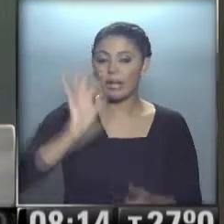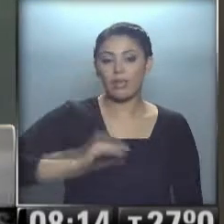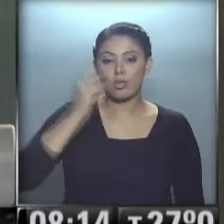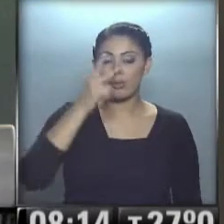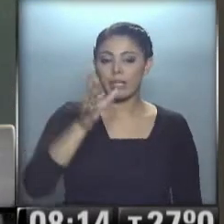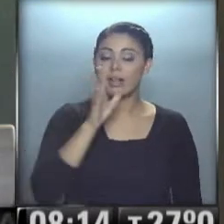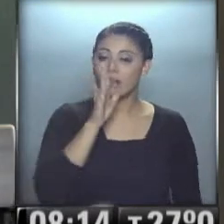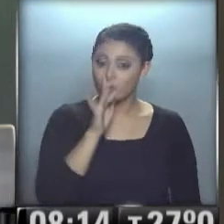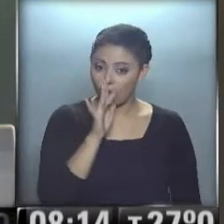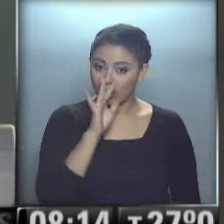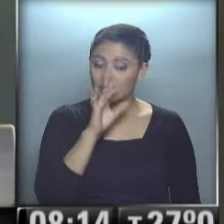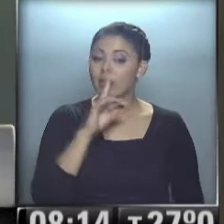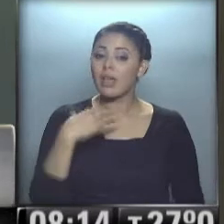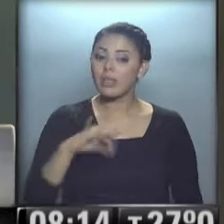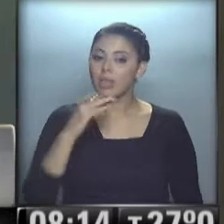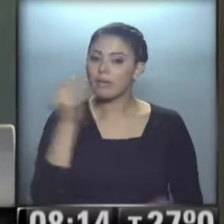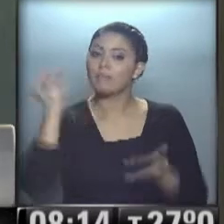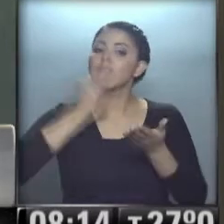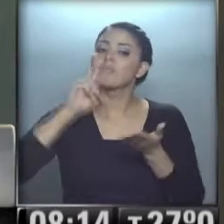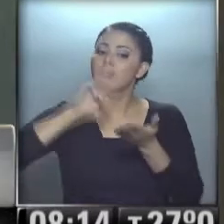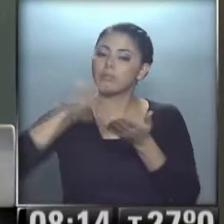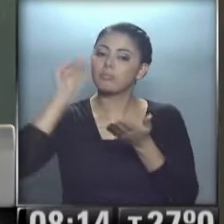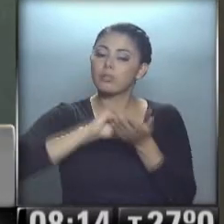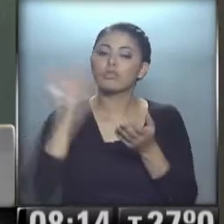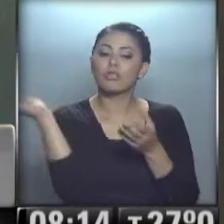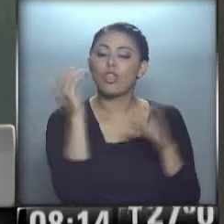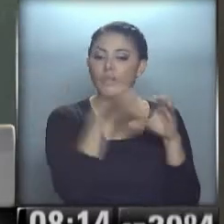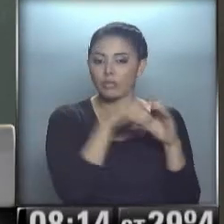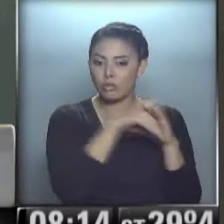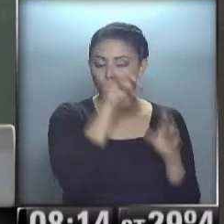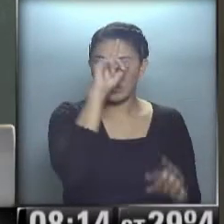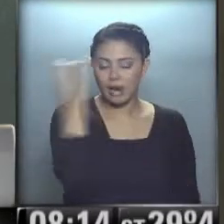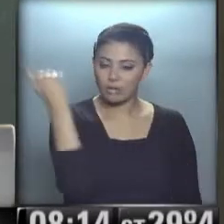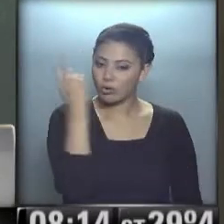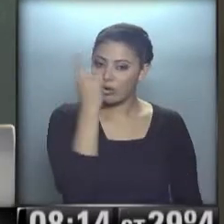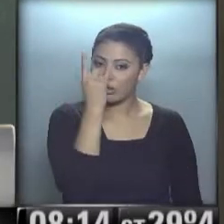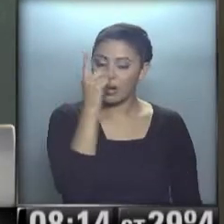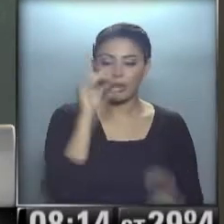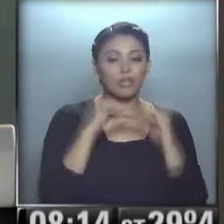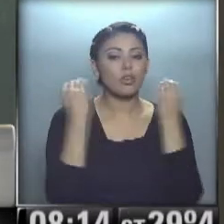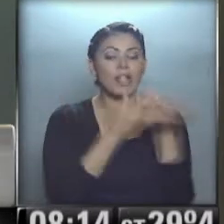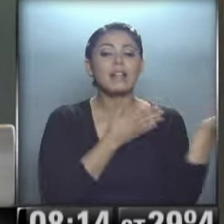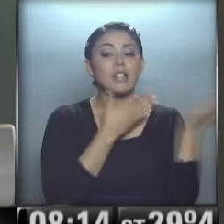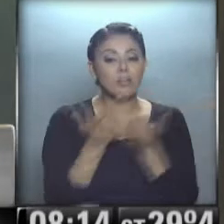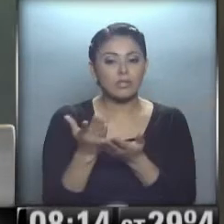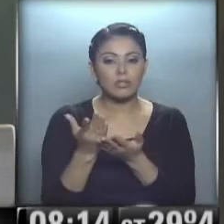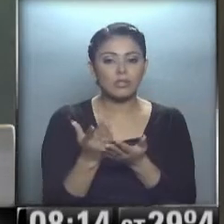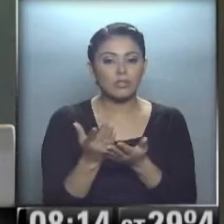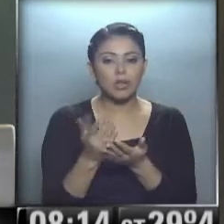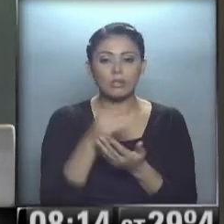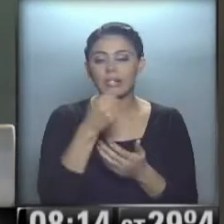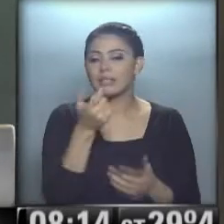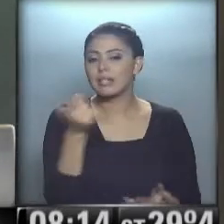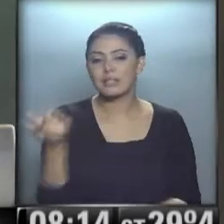2014, con la compensación correspondiente a aportes del Tesoro Nacional. El flujo total de servicios quedaría programado